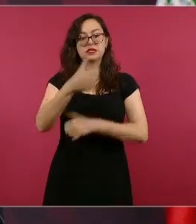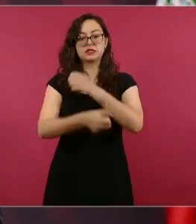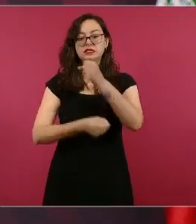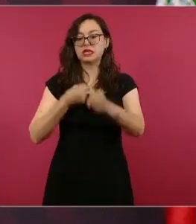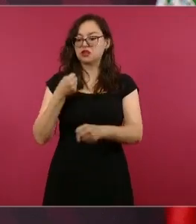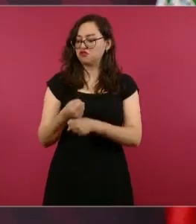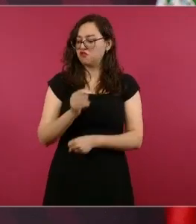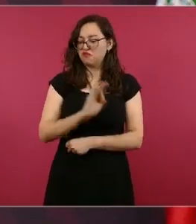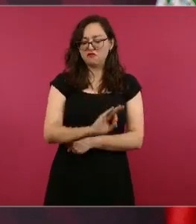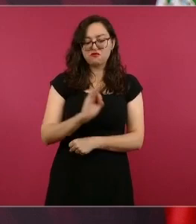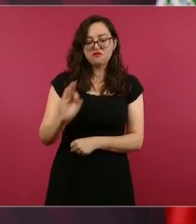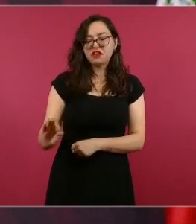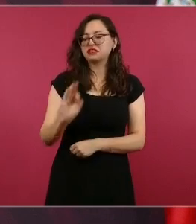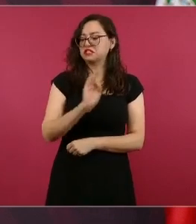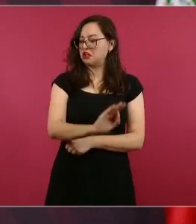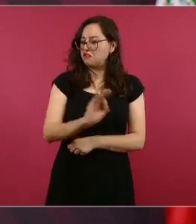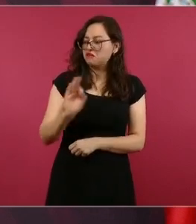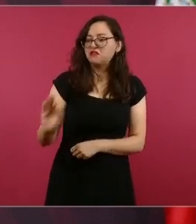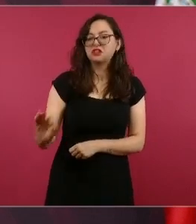pasado glorioso está